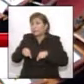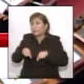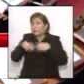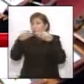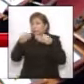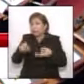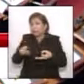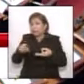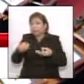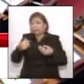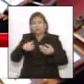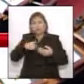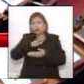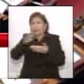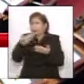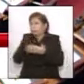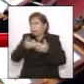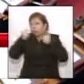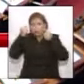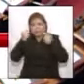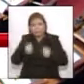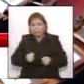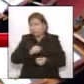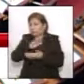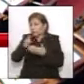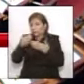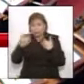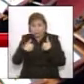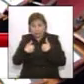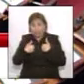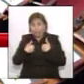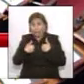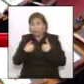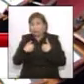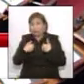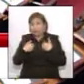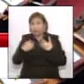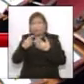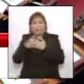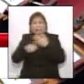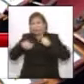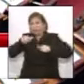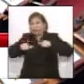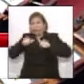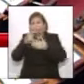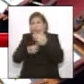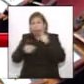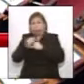realmente, yo con toda la estimación que tengo, o sea... Me genera desconfianza.